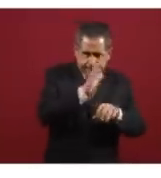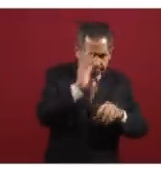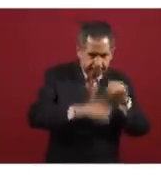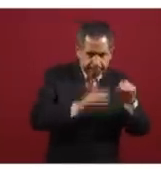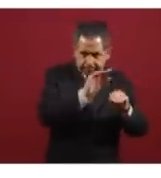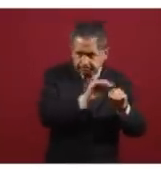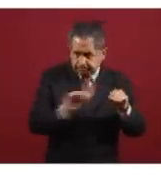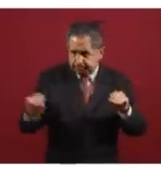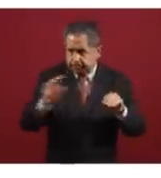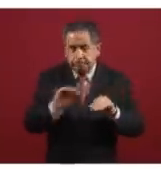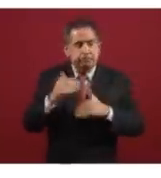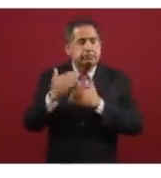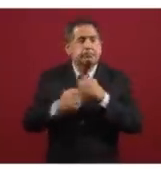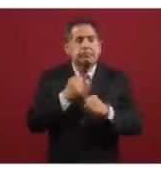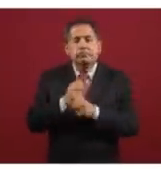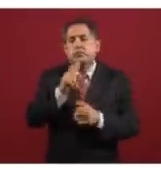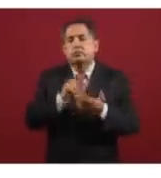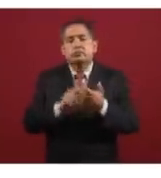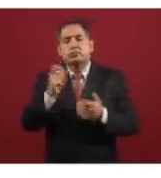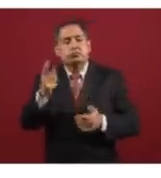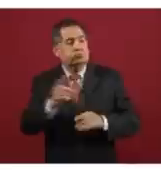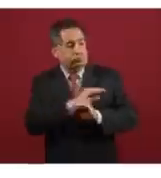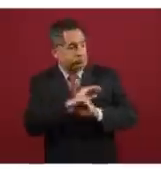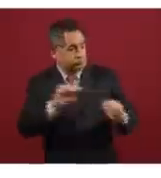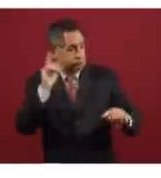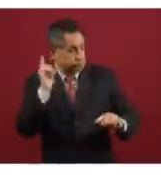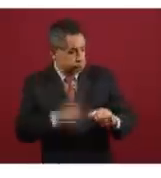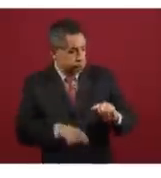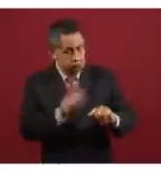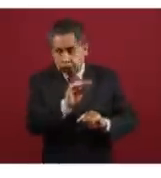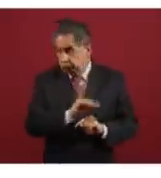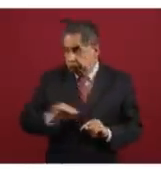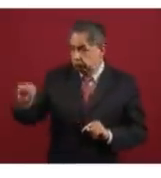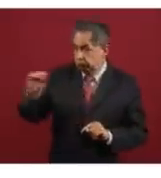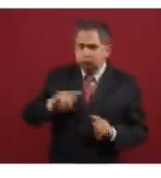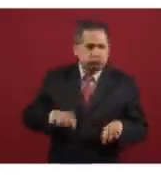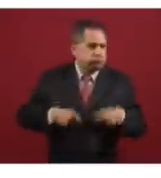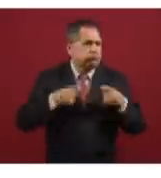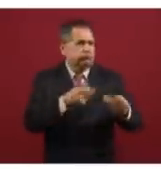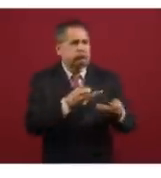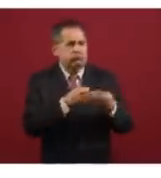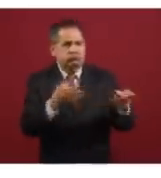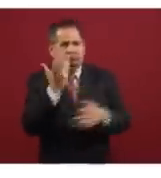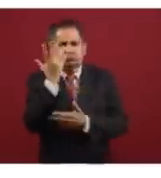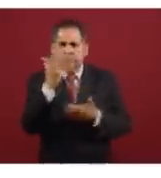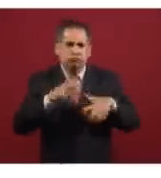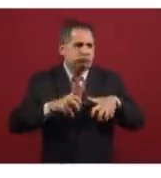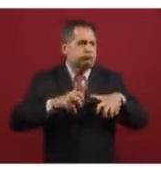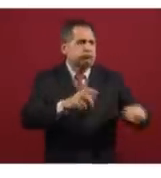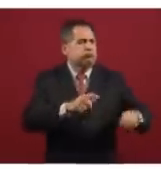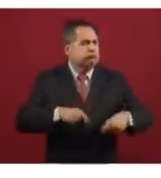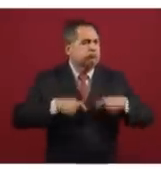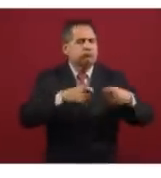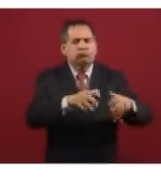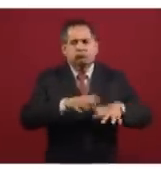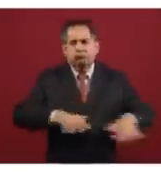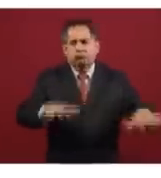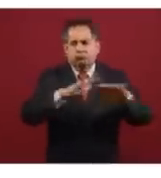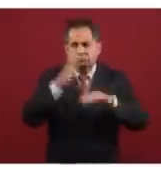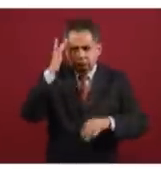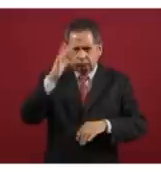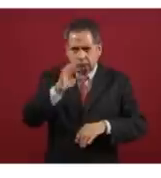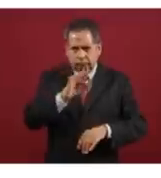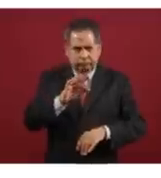que en 2021 esté completamente reubicada y ya dejemos libre todo el terreno de Santa Fe.